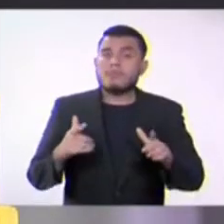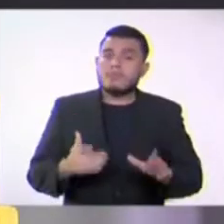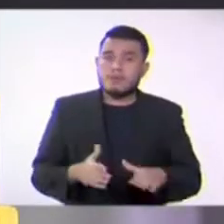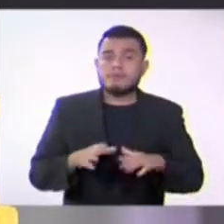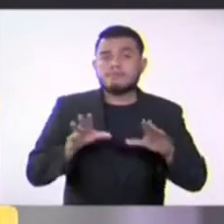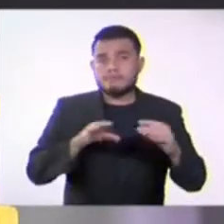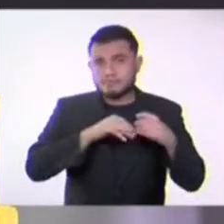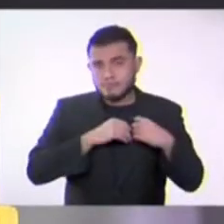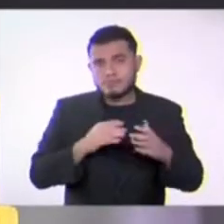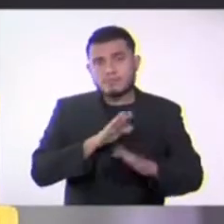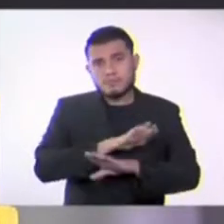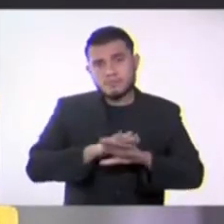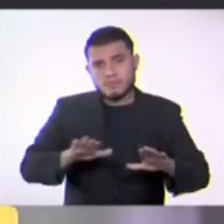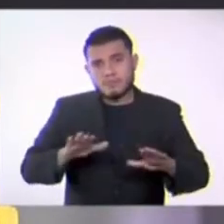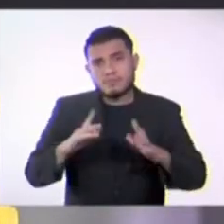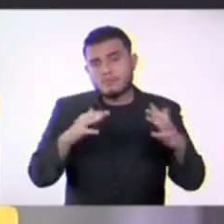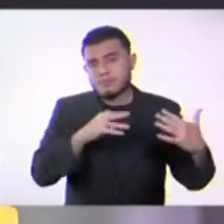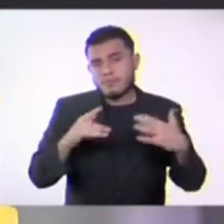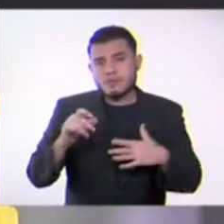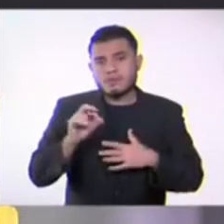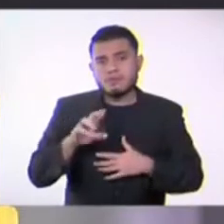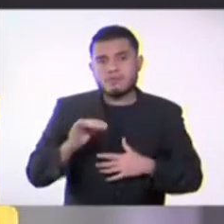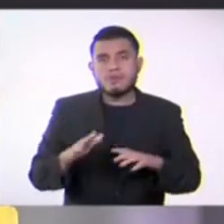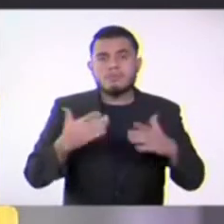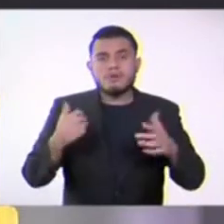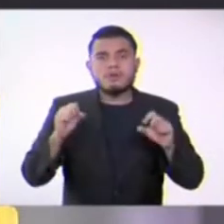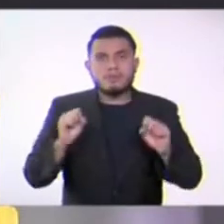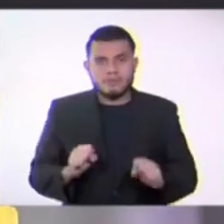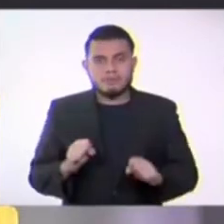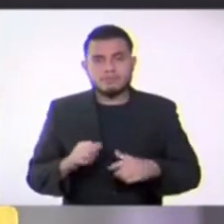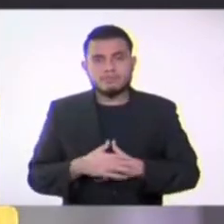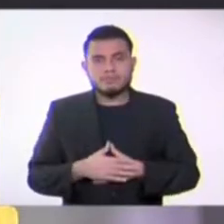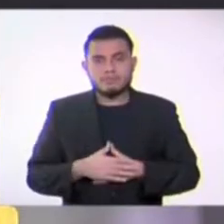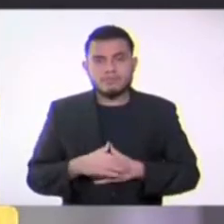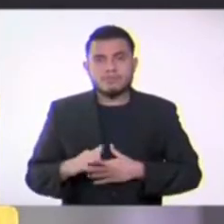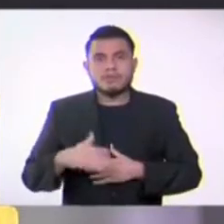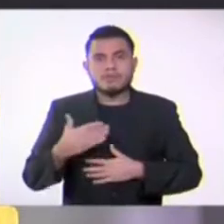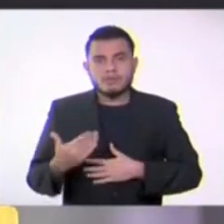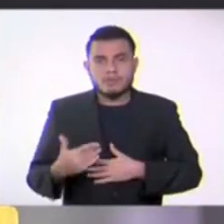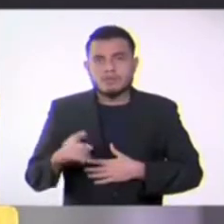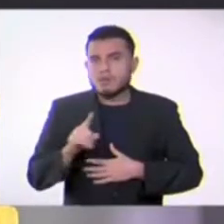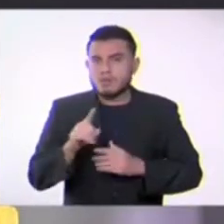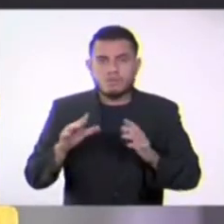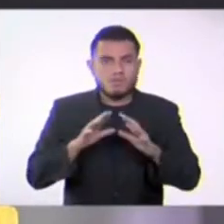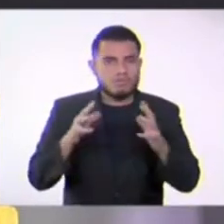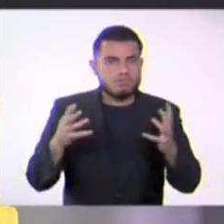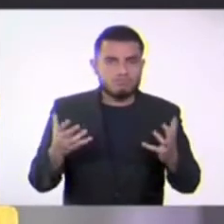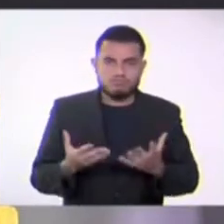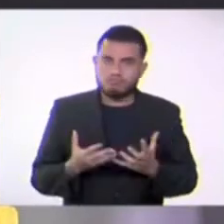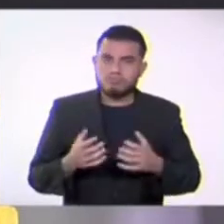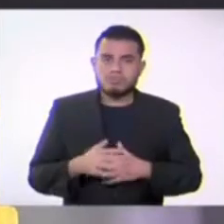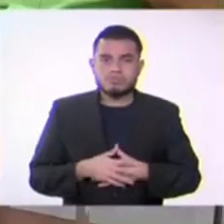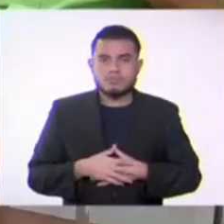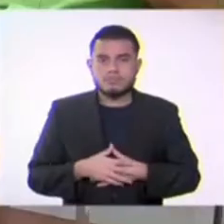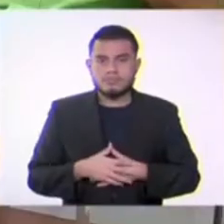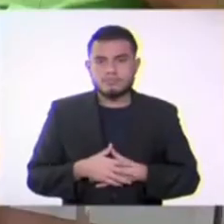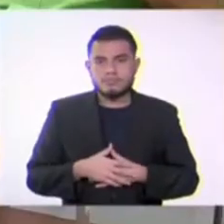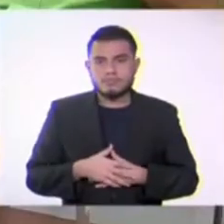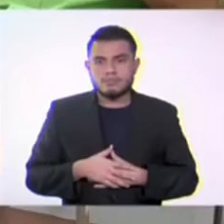Guerra Fría es precisamente para poder dar cuenta de que ya no hay un mundo polarizado y por lo tanto se